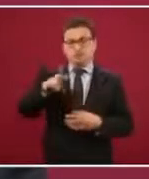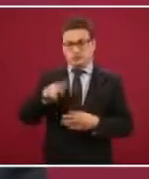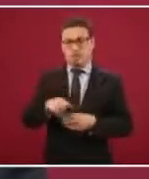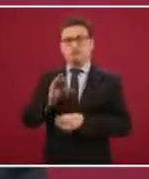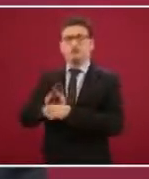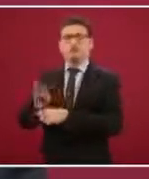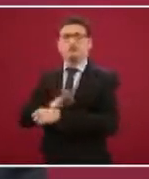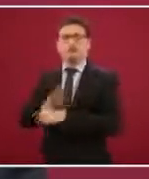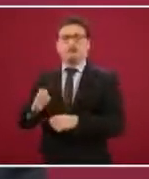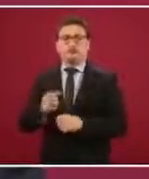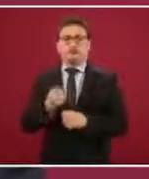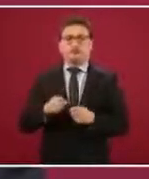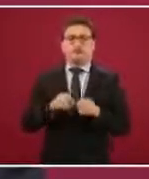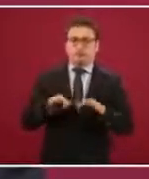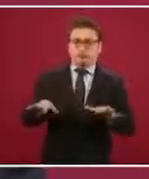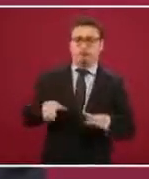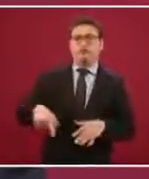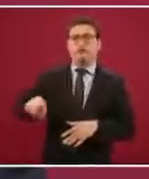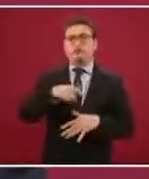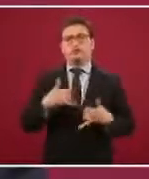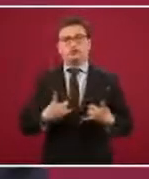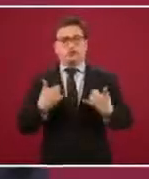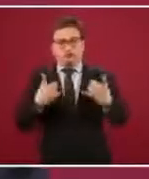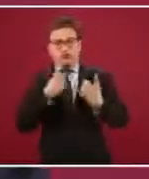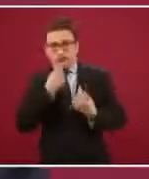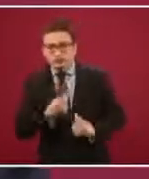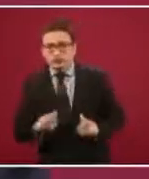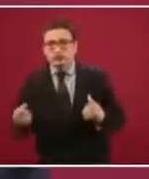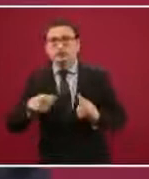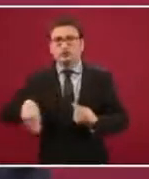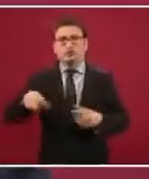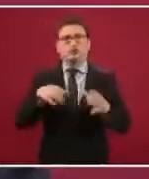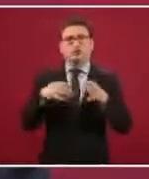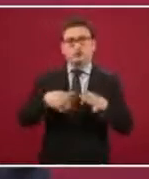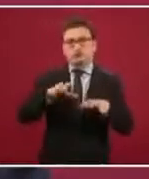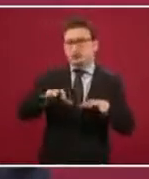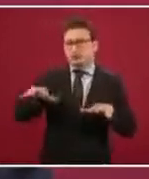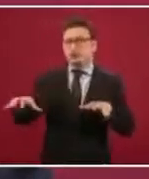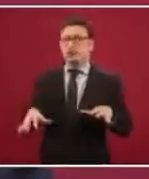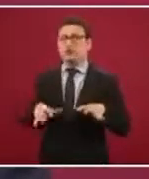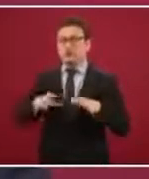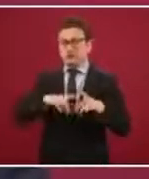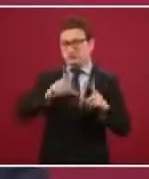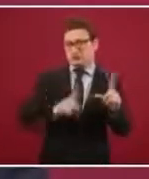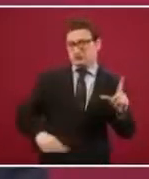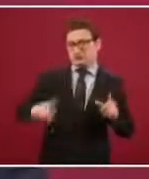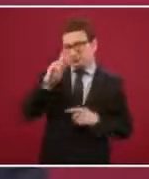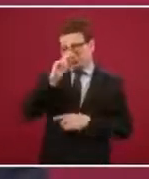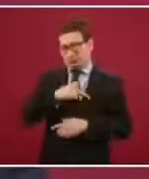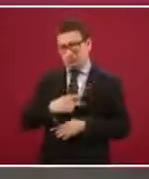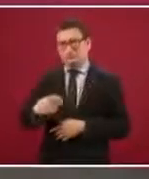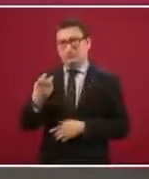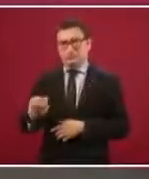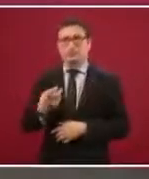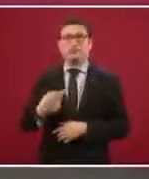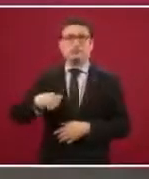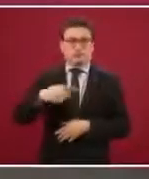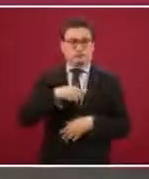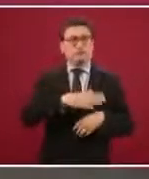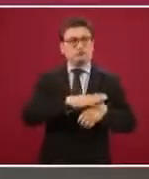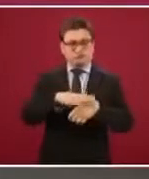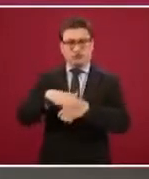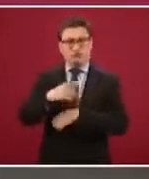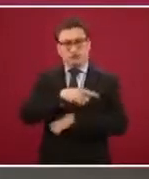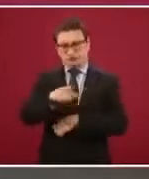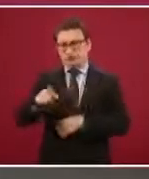pleno impacto en los jóvenes en los niños de estas comunidades más marginadas del país insisto enrollamos una atenta invitación a